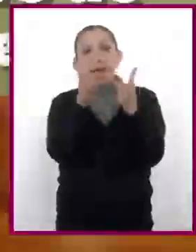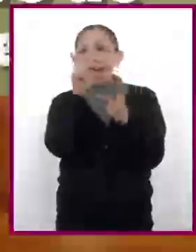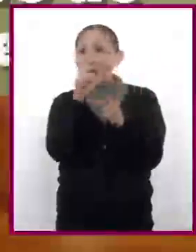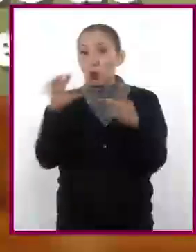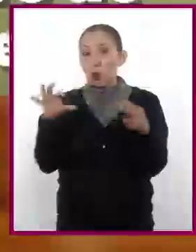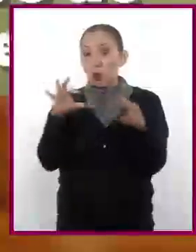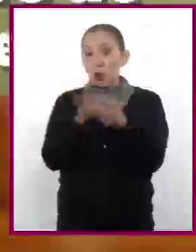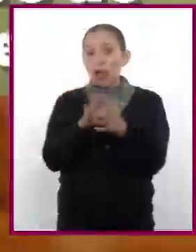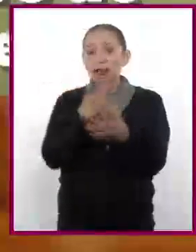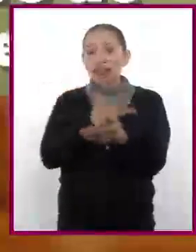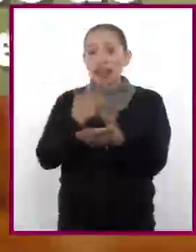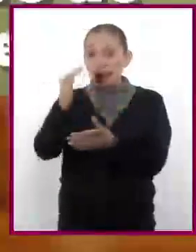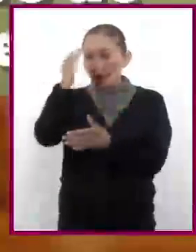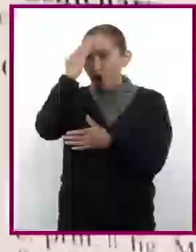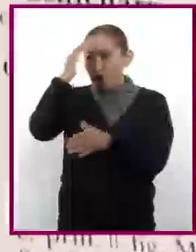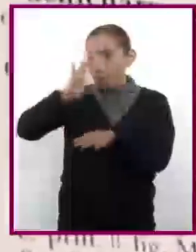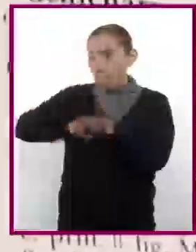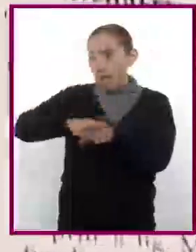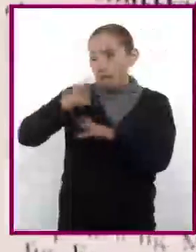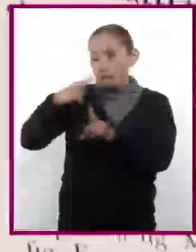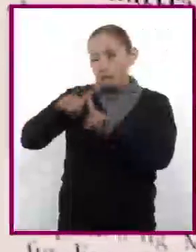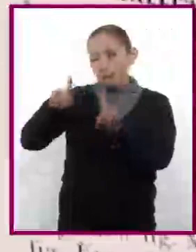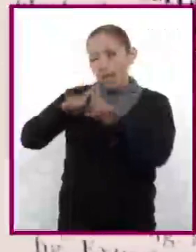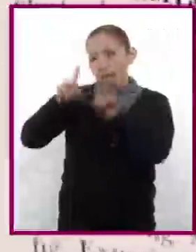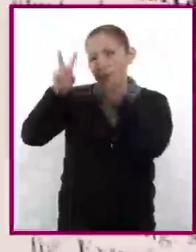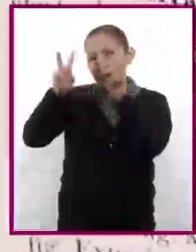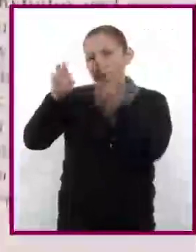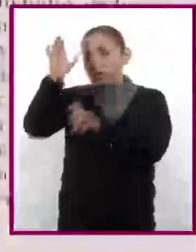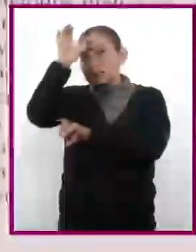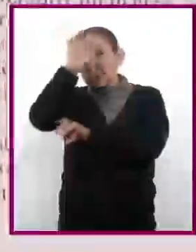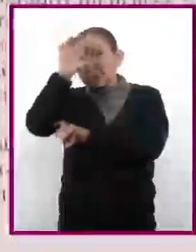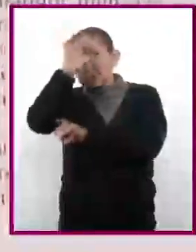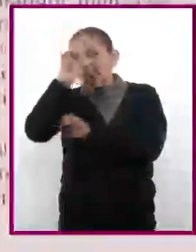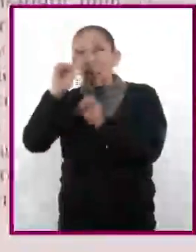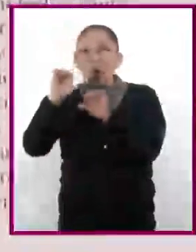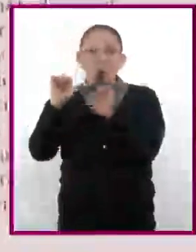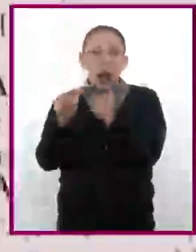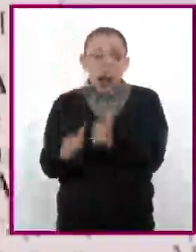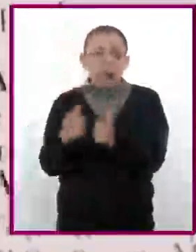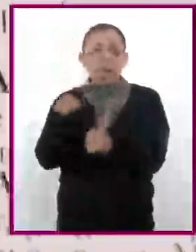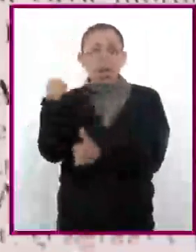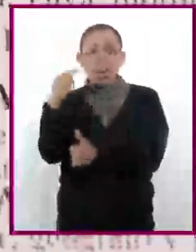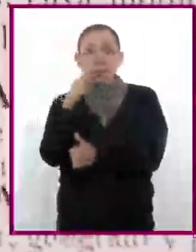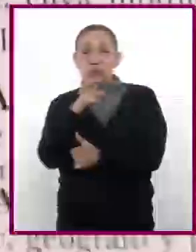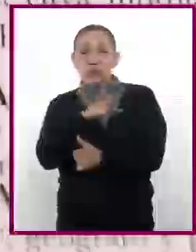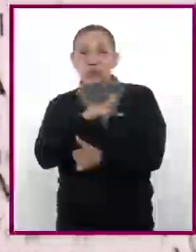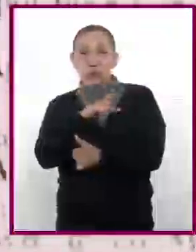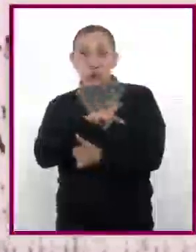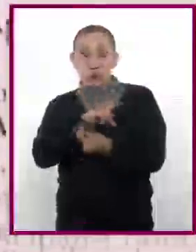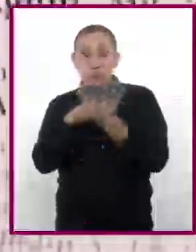lengua, incluyen conocimientos concretos sobre una ciencia o arte, nombres propios, personajes